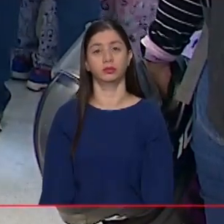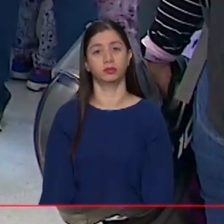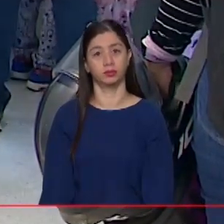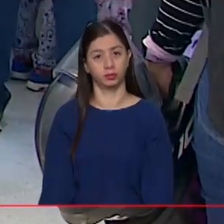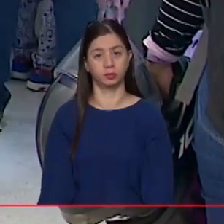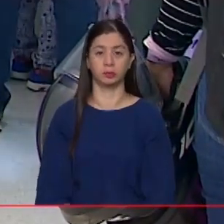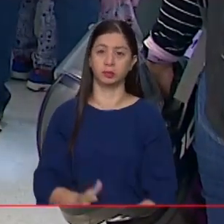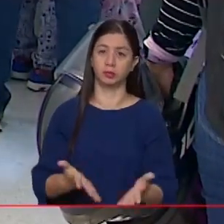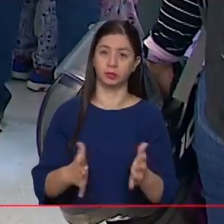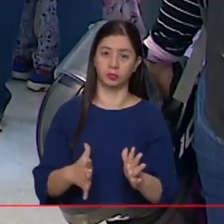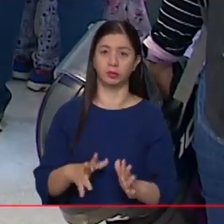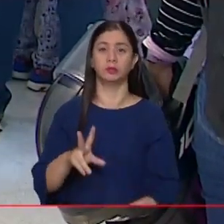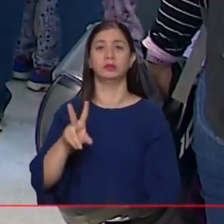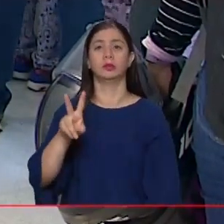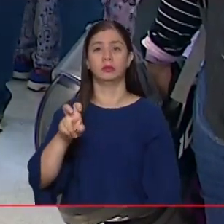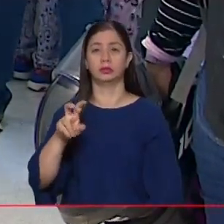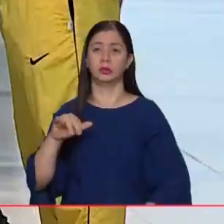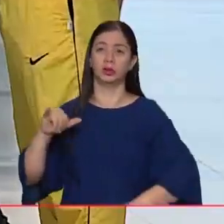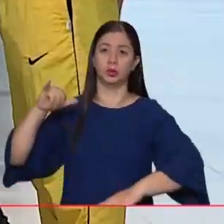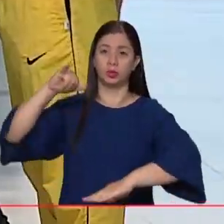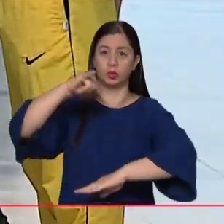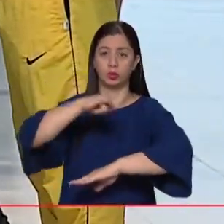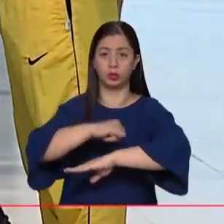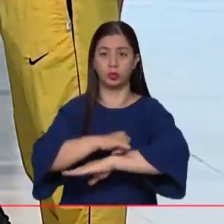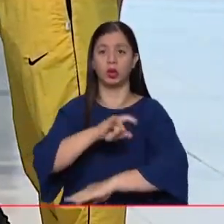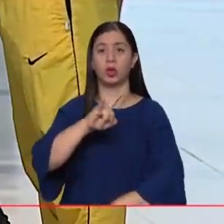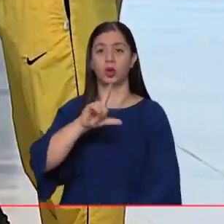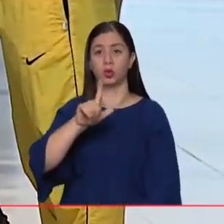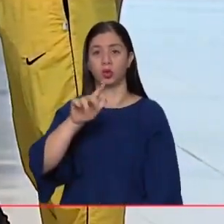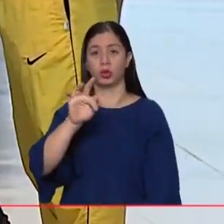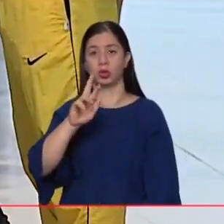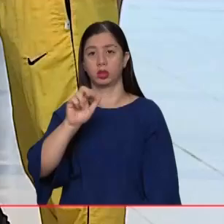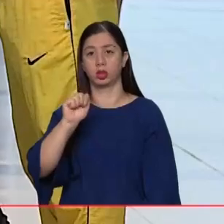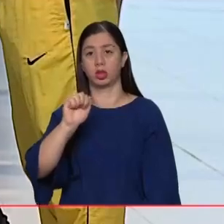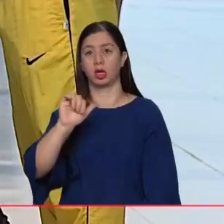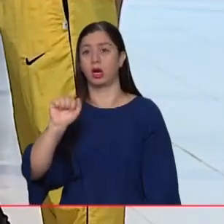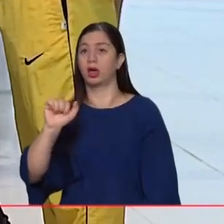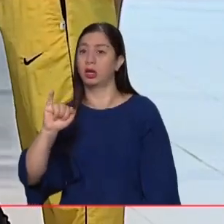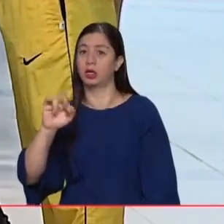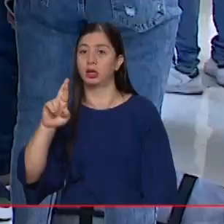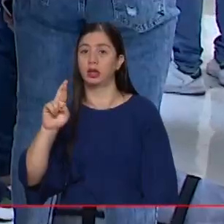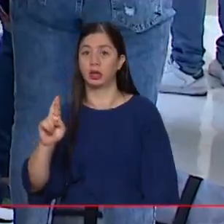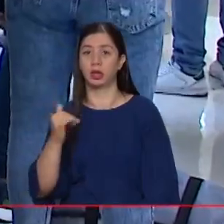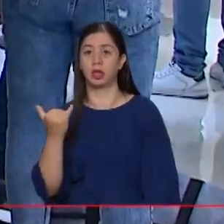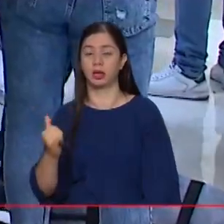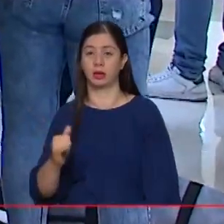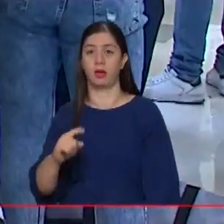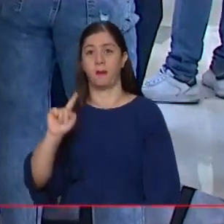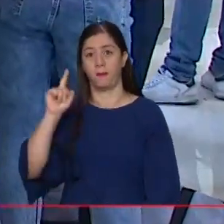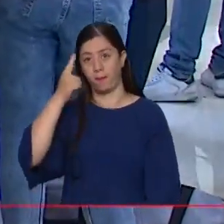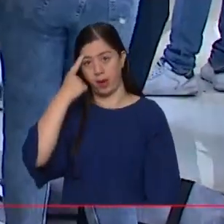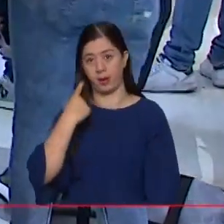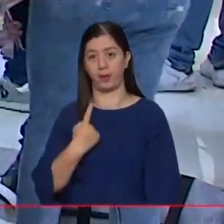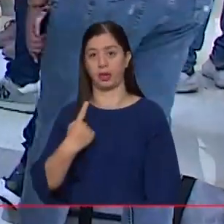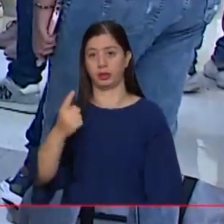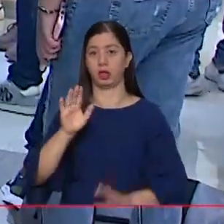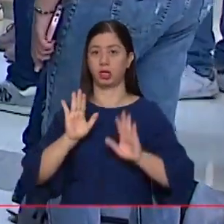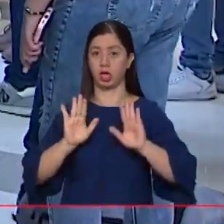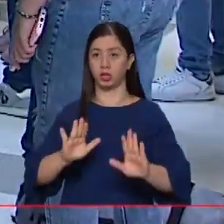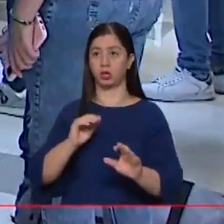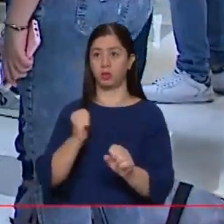Fueron alrededor de 7 los vuelos que Ultraer dejó de realizar desde el aeropuerto Alfonso Bonilla Aragón en el primer día de cese de